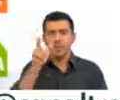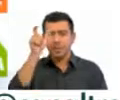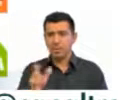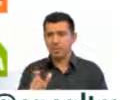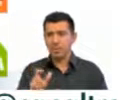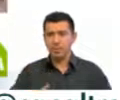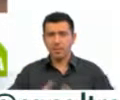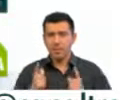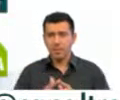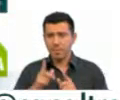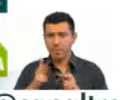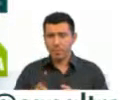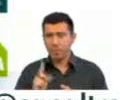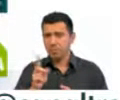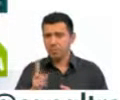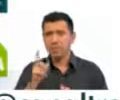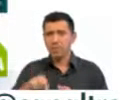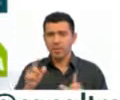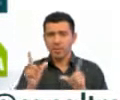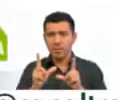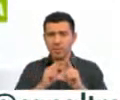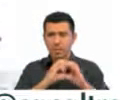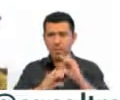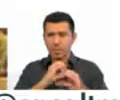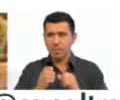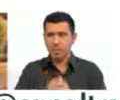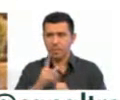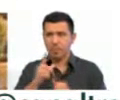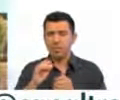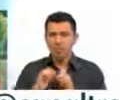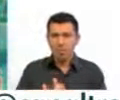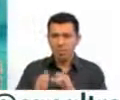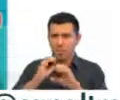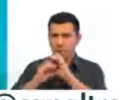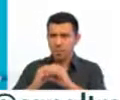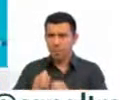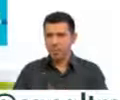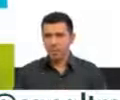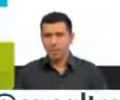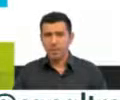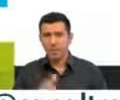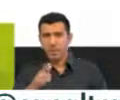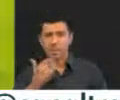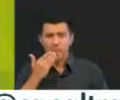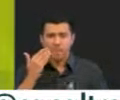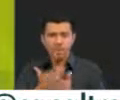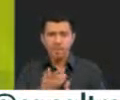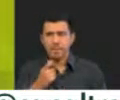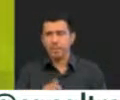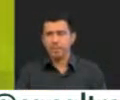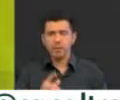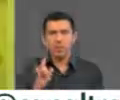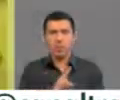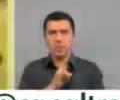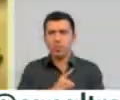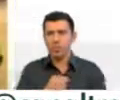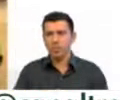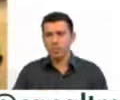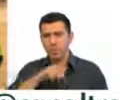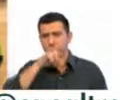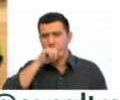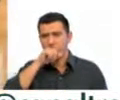personas sino también los medios de comunicación y las formas de comunicar queremos agradecer a todos los usuarios ya que